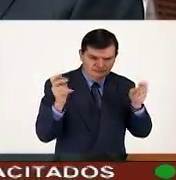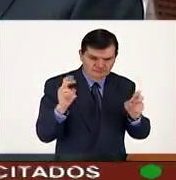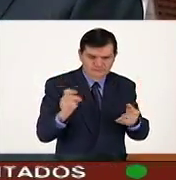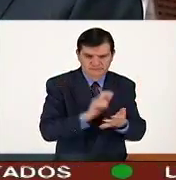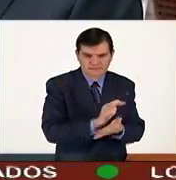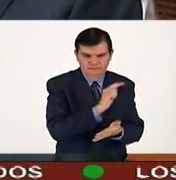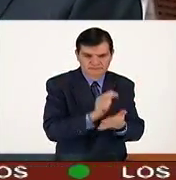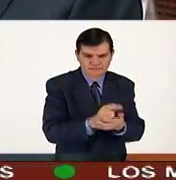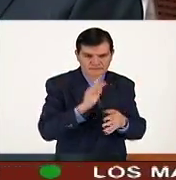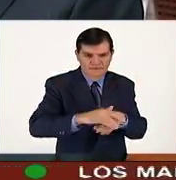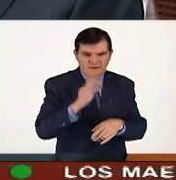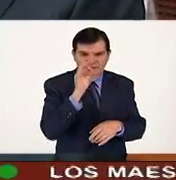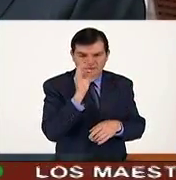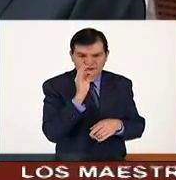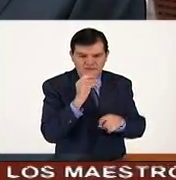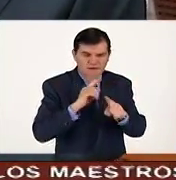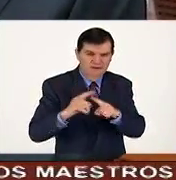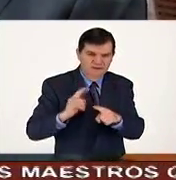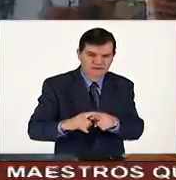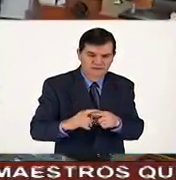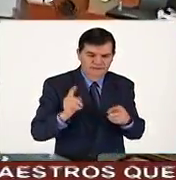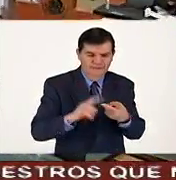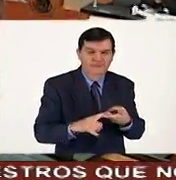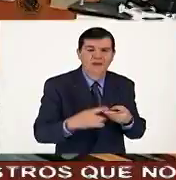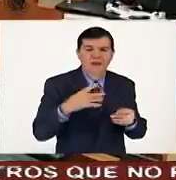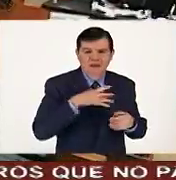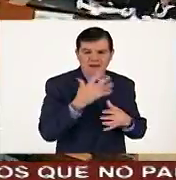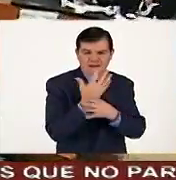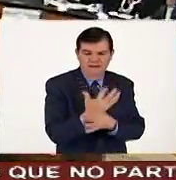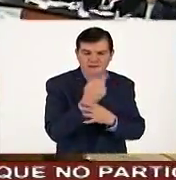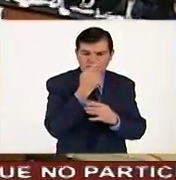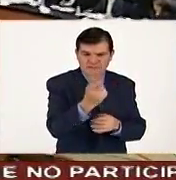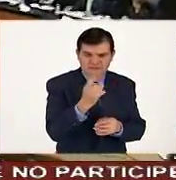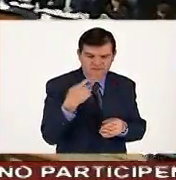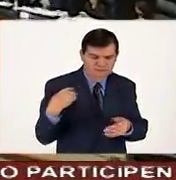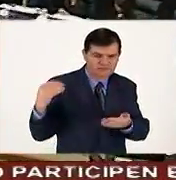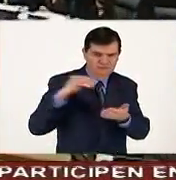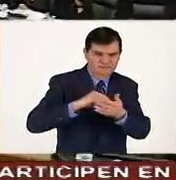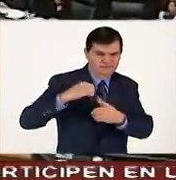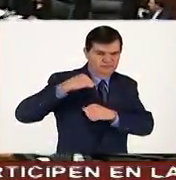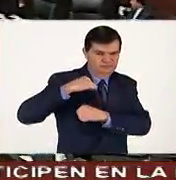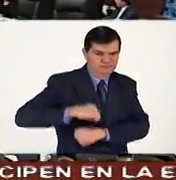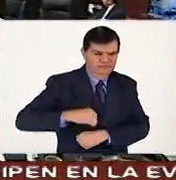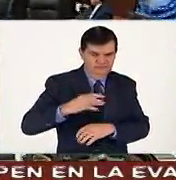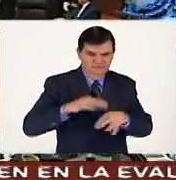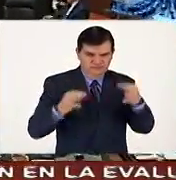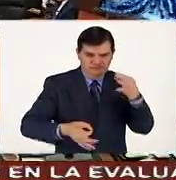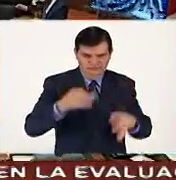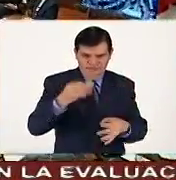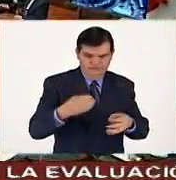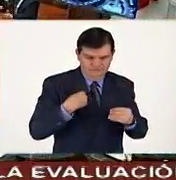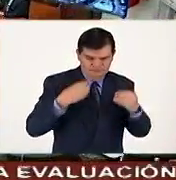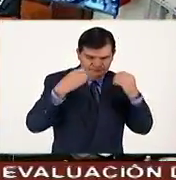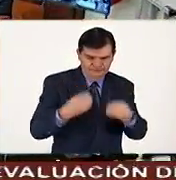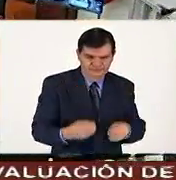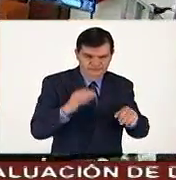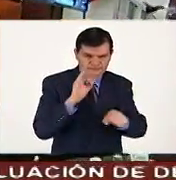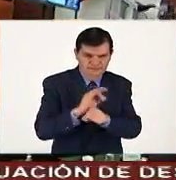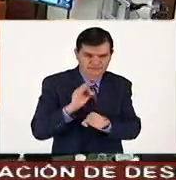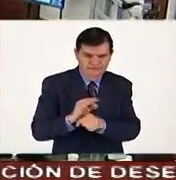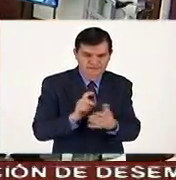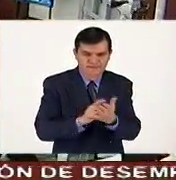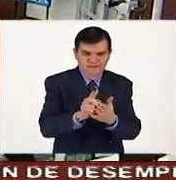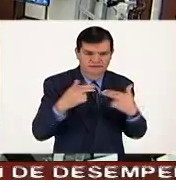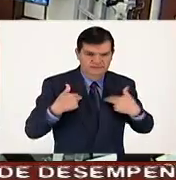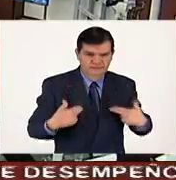la legalización de la marihuana, entre otros. Dijo que de llegar al máximo tribunal se comprometerá a trabajar en favor de los